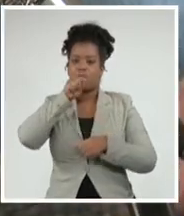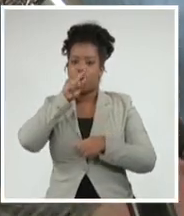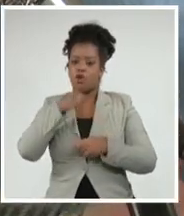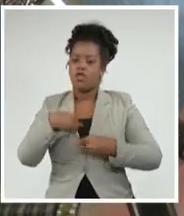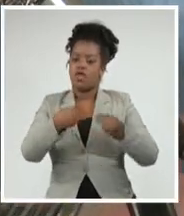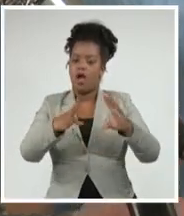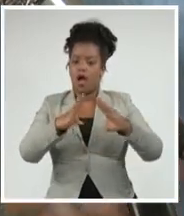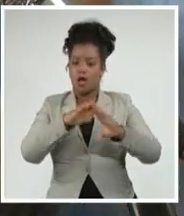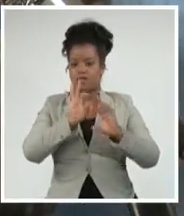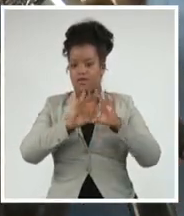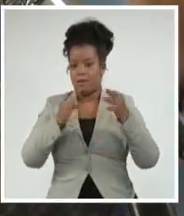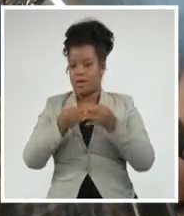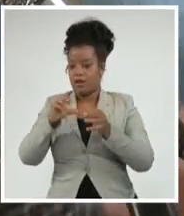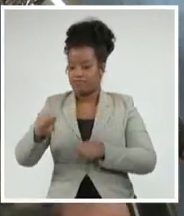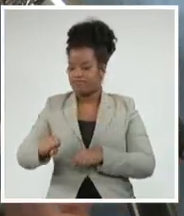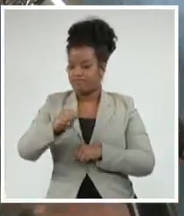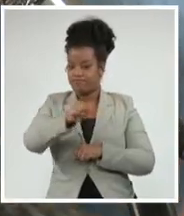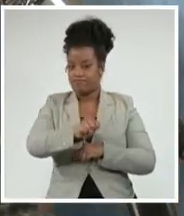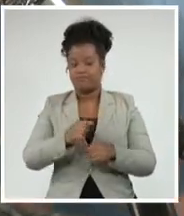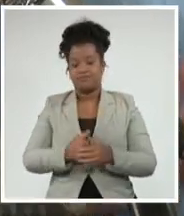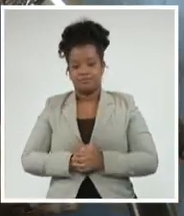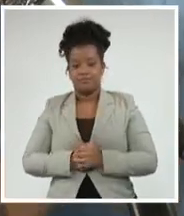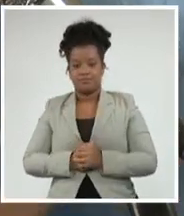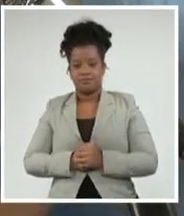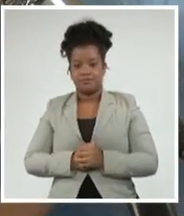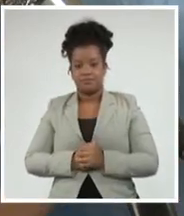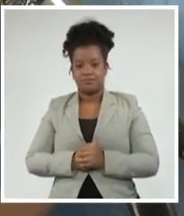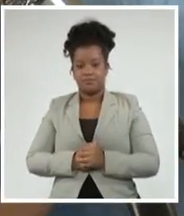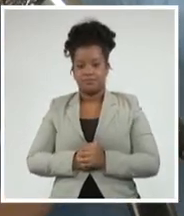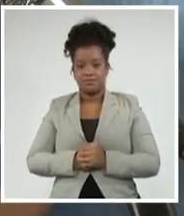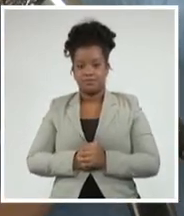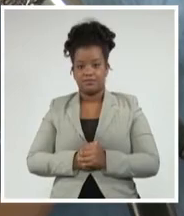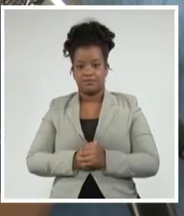casas de la familia. Y se mueve uno, no se mueven 500.